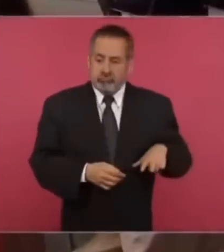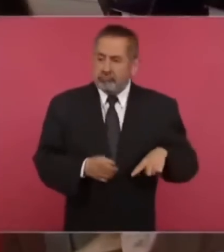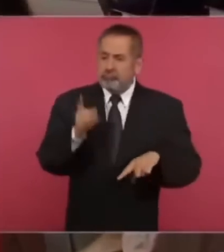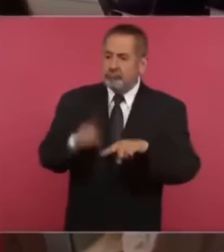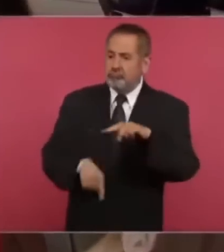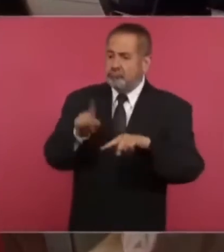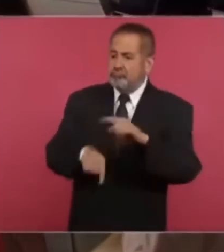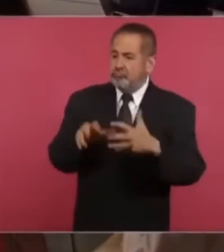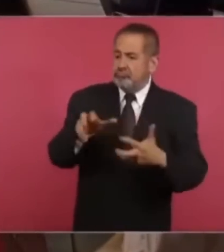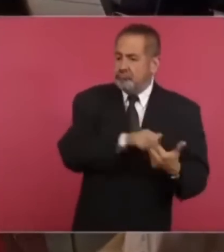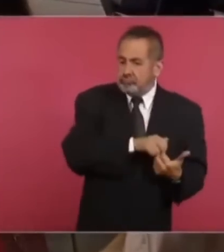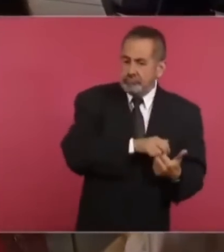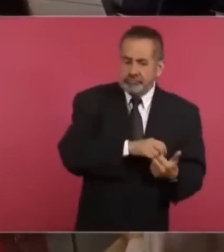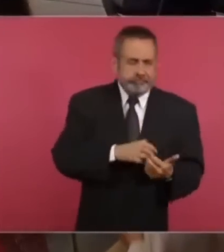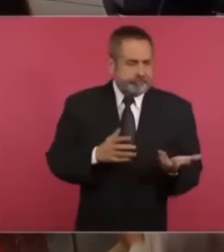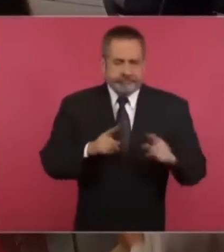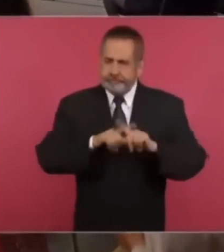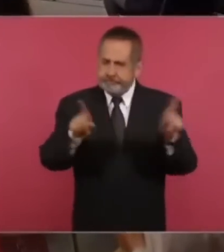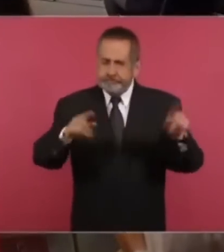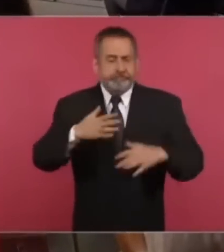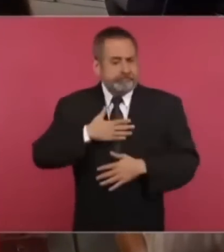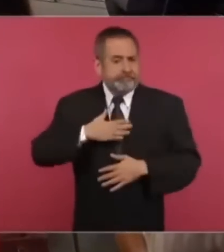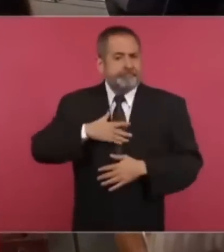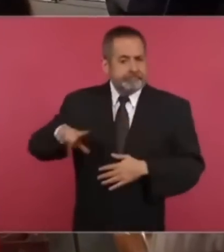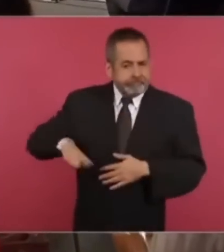El gobierno nuestro es un gobierno que da.